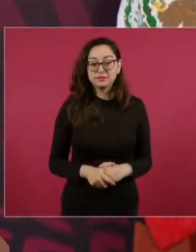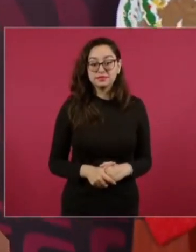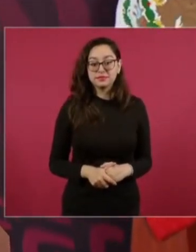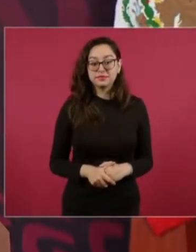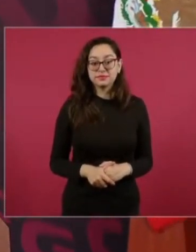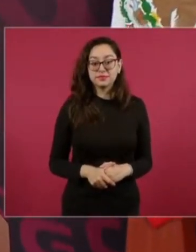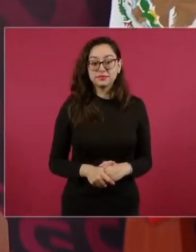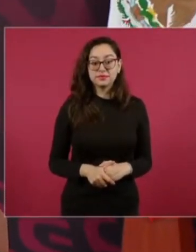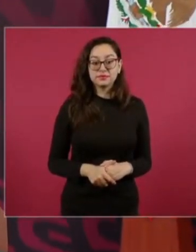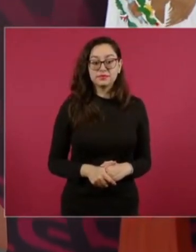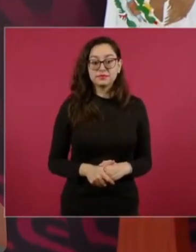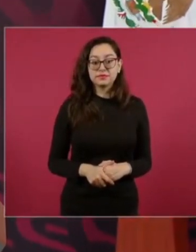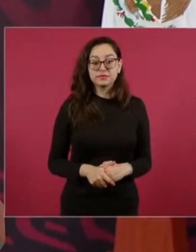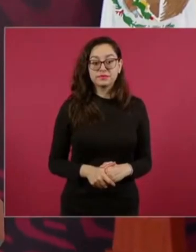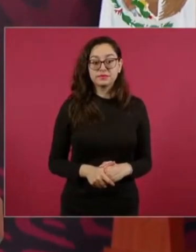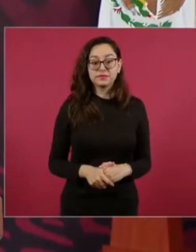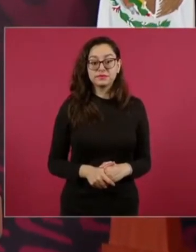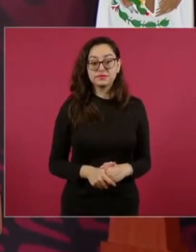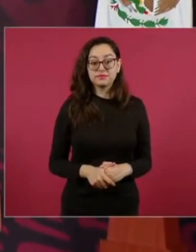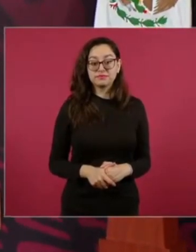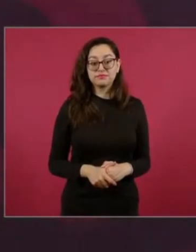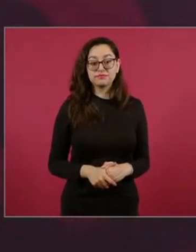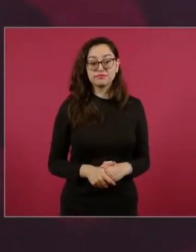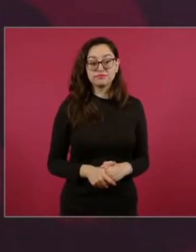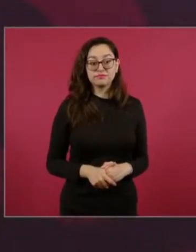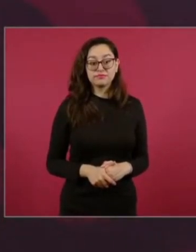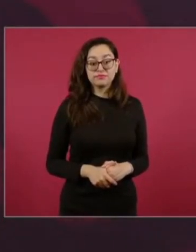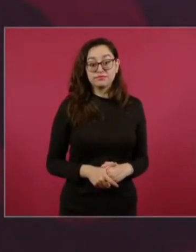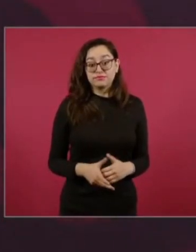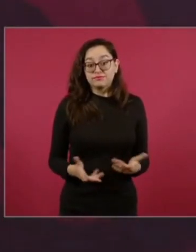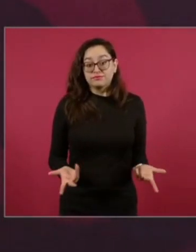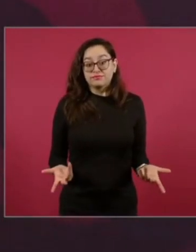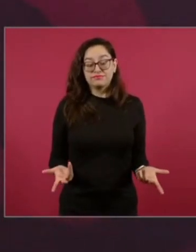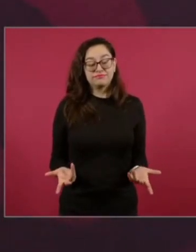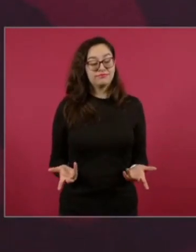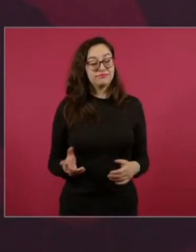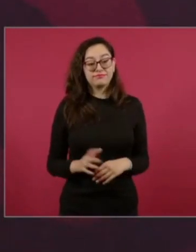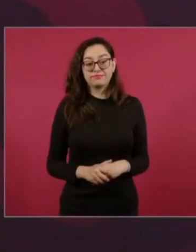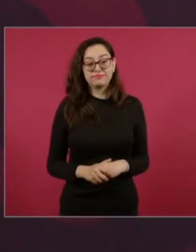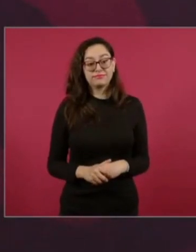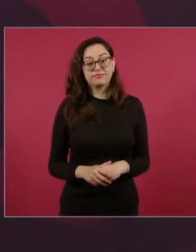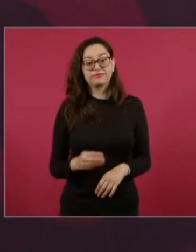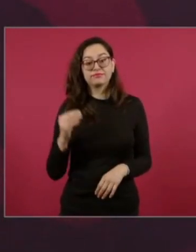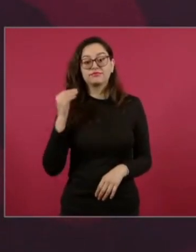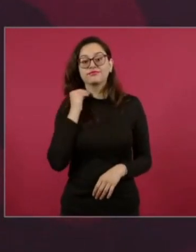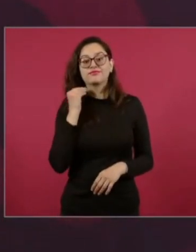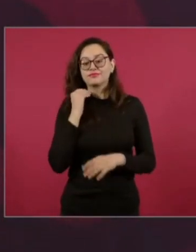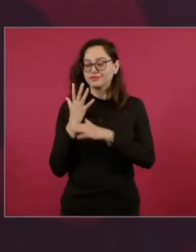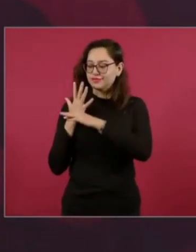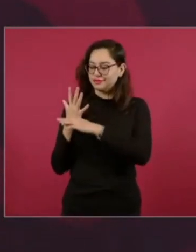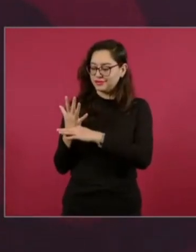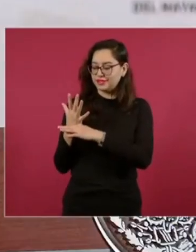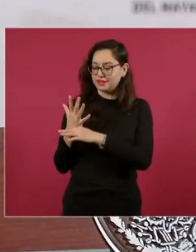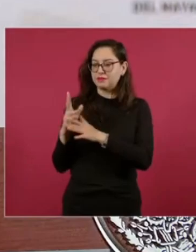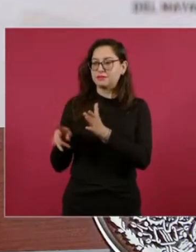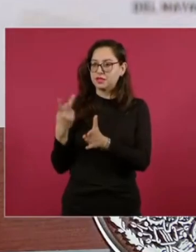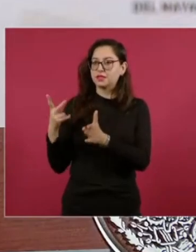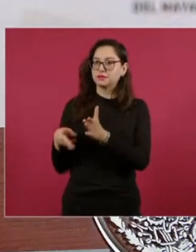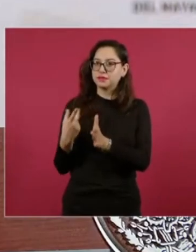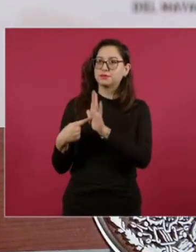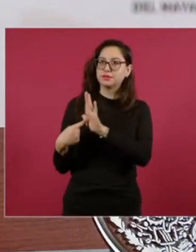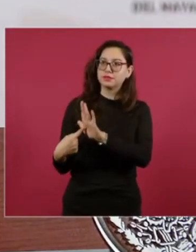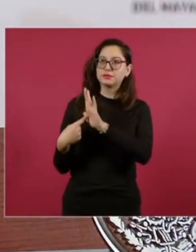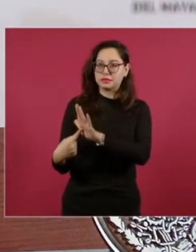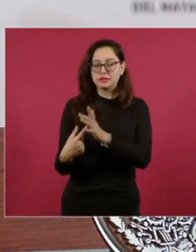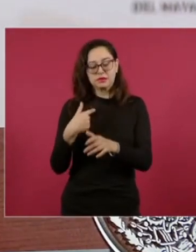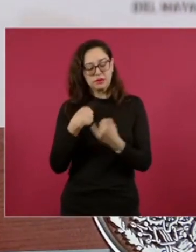presidente, que ellos desearían que el pueblo de México sufriera, porque hay que recordar que ellos tienen